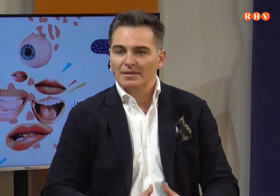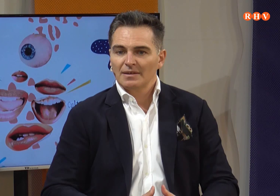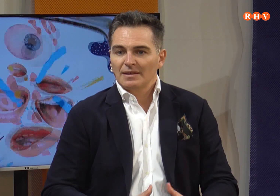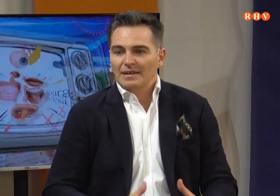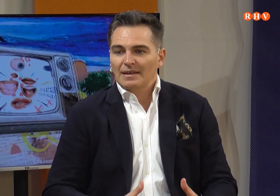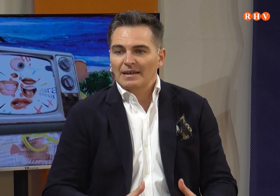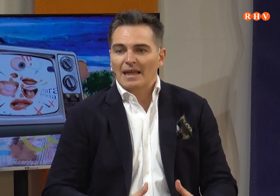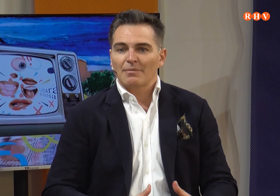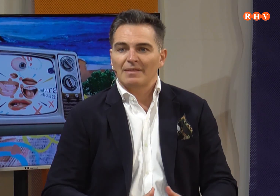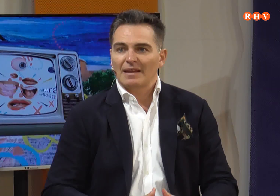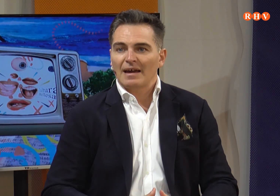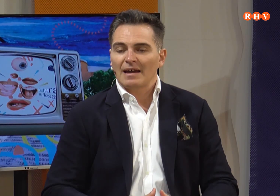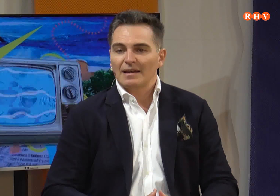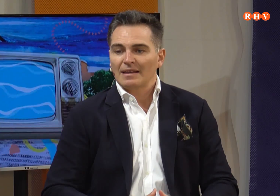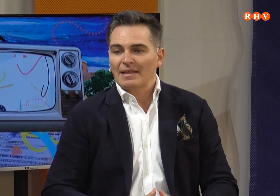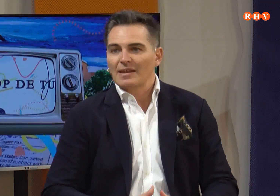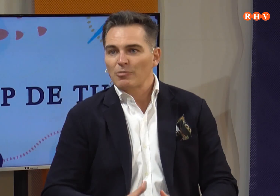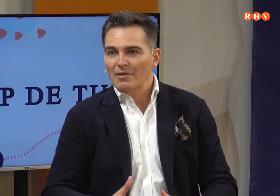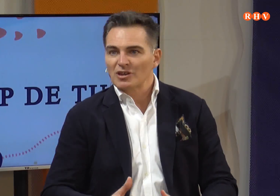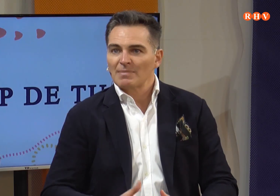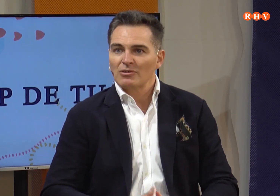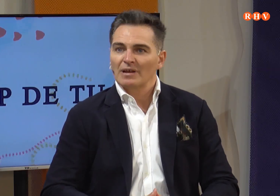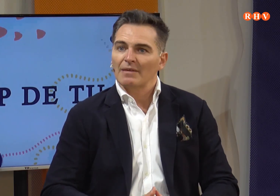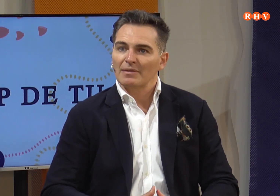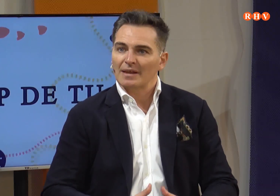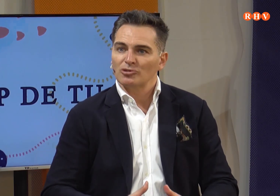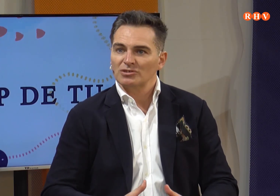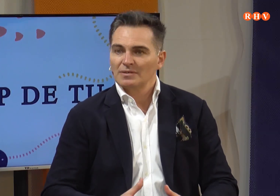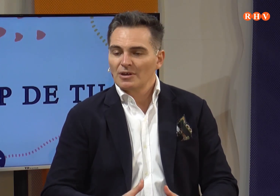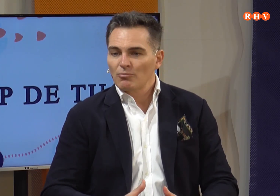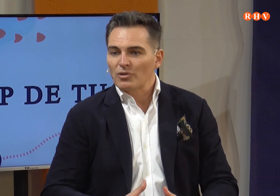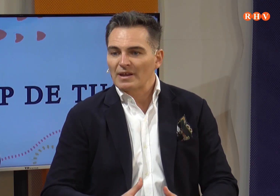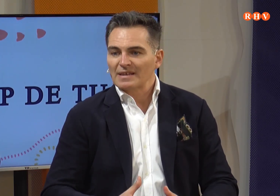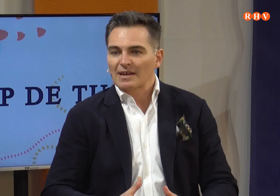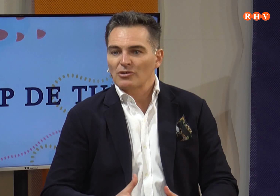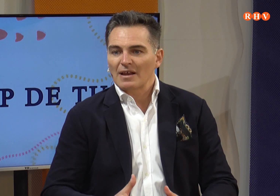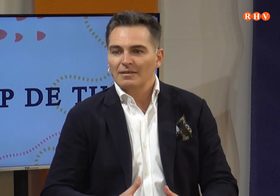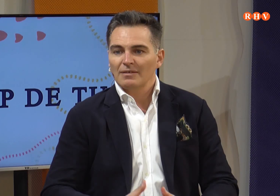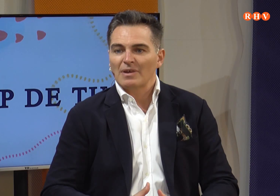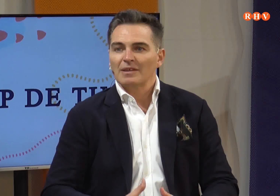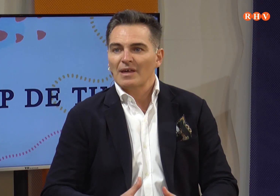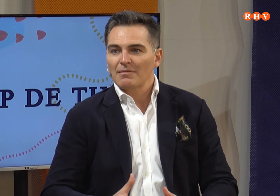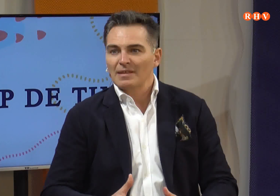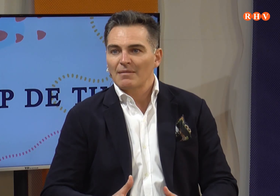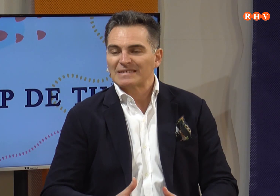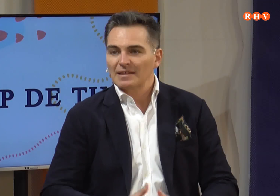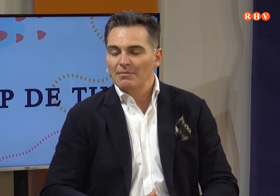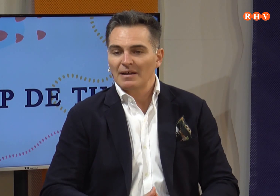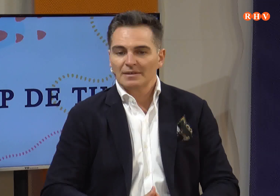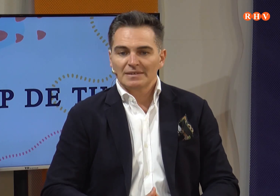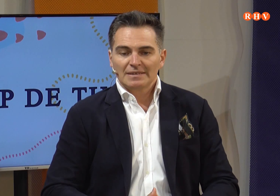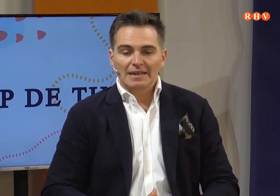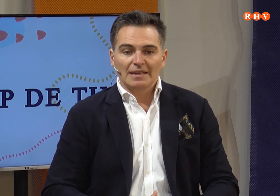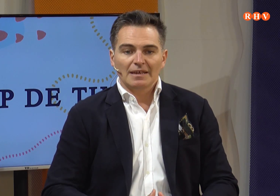degenerativa. Cada vez la edad de la población es mayor, cada vez queremos poder desarrollar una actividad de vida más